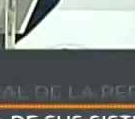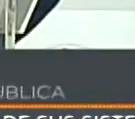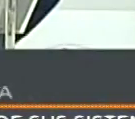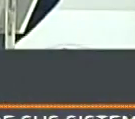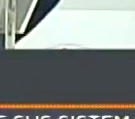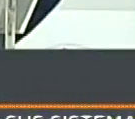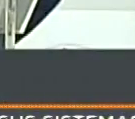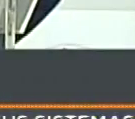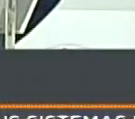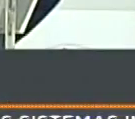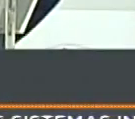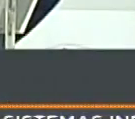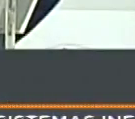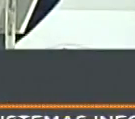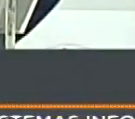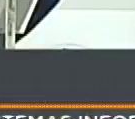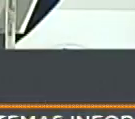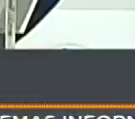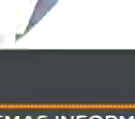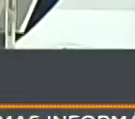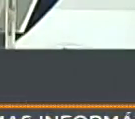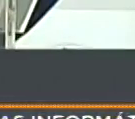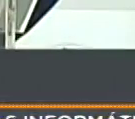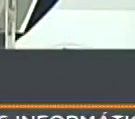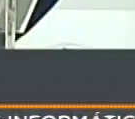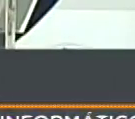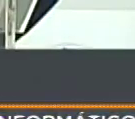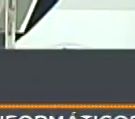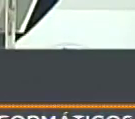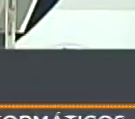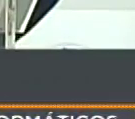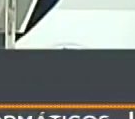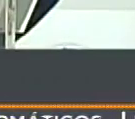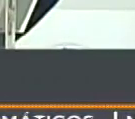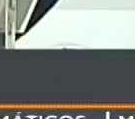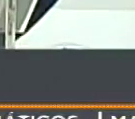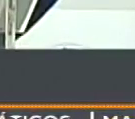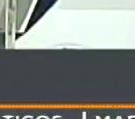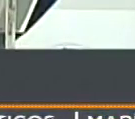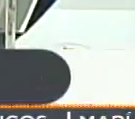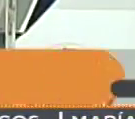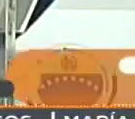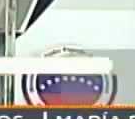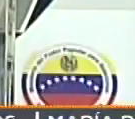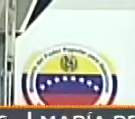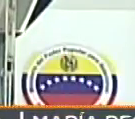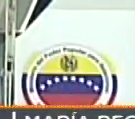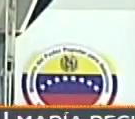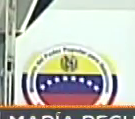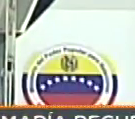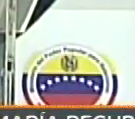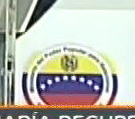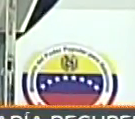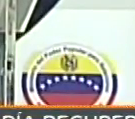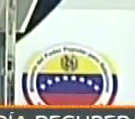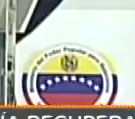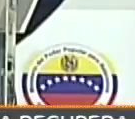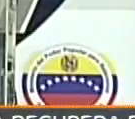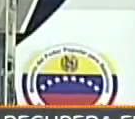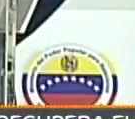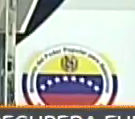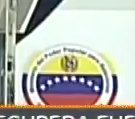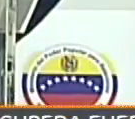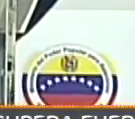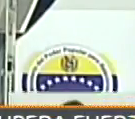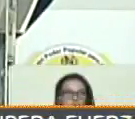ministro Reverol, un equipo de primera línea en la lucha, como hemos querido